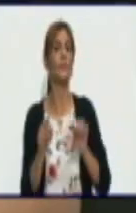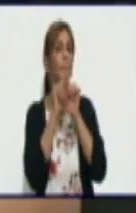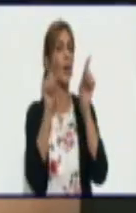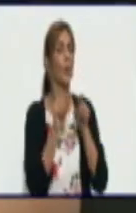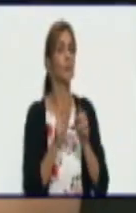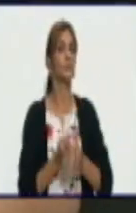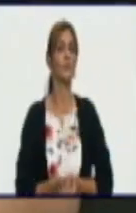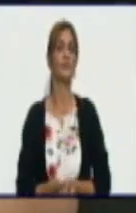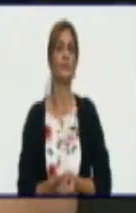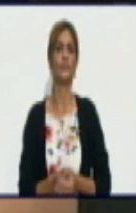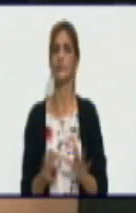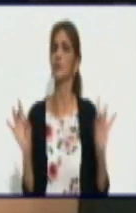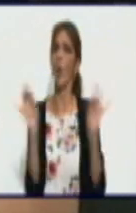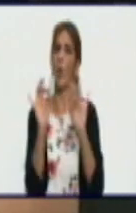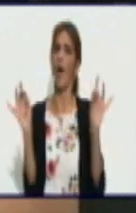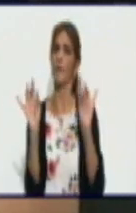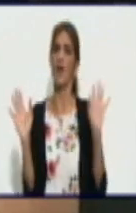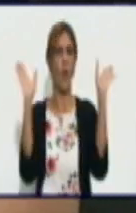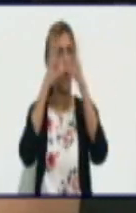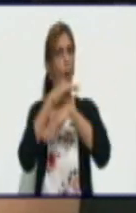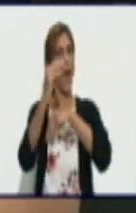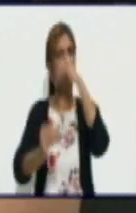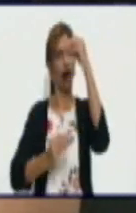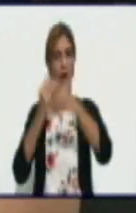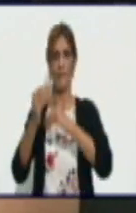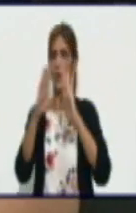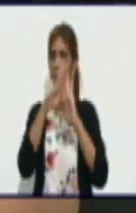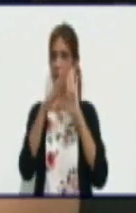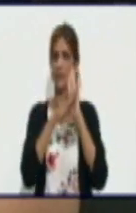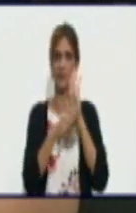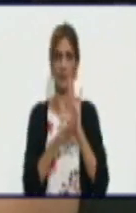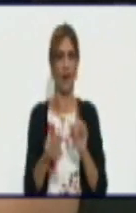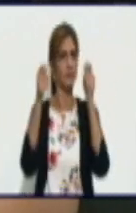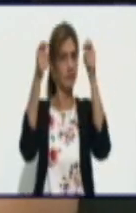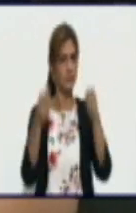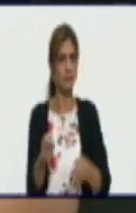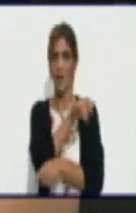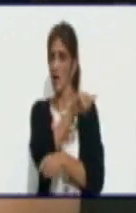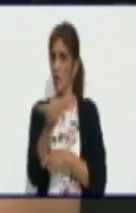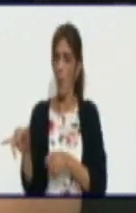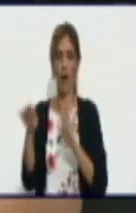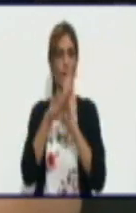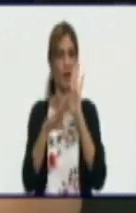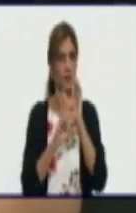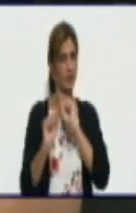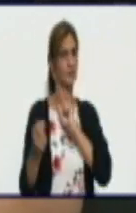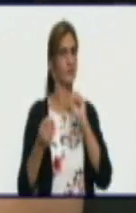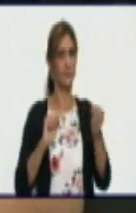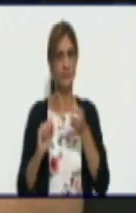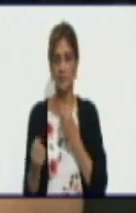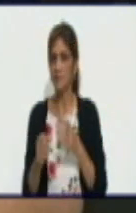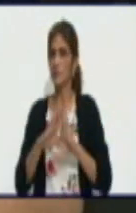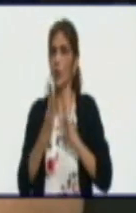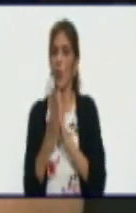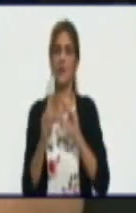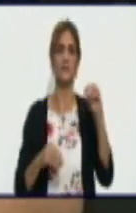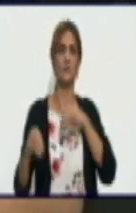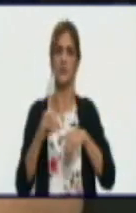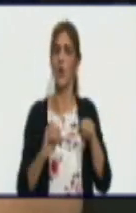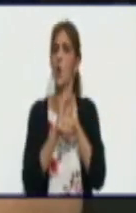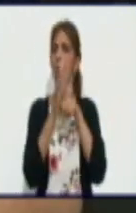es, Junel, no hay ninguna modificación. Recordar que el plan de medidas para el enfrentamiento de la COVID es un plan aprobado por el Consejo